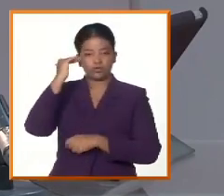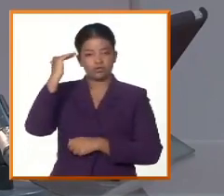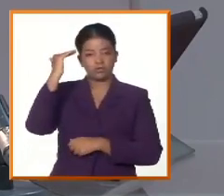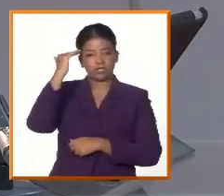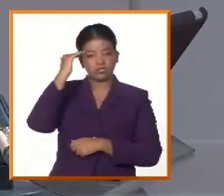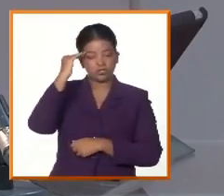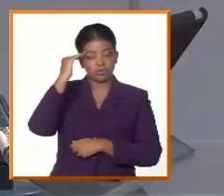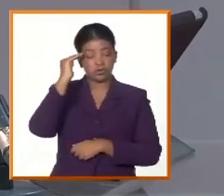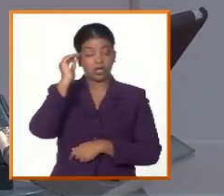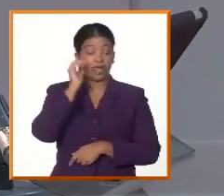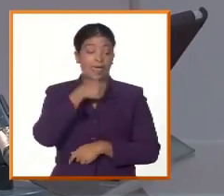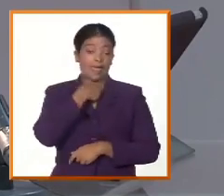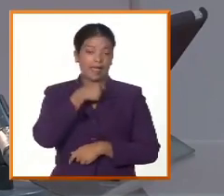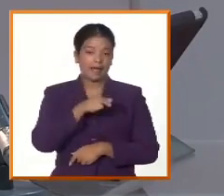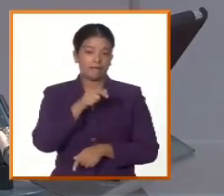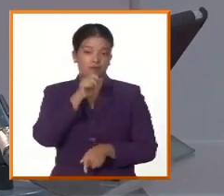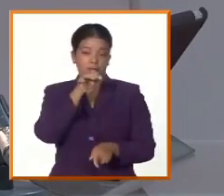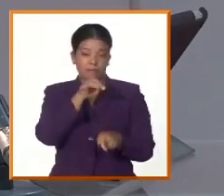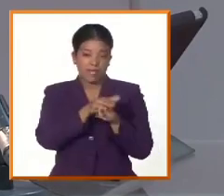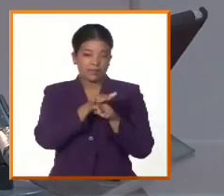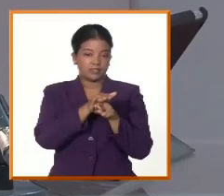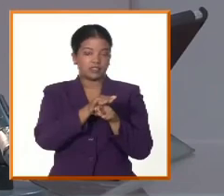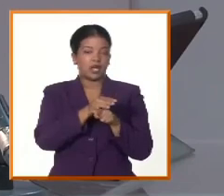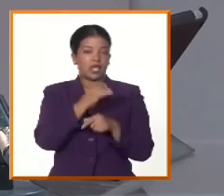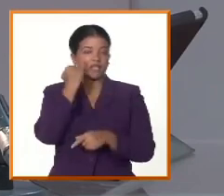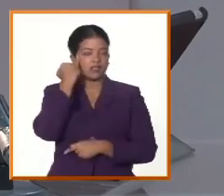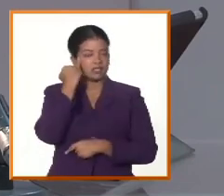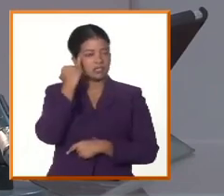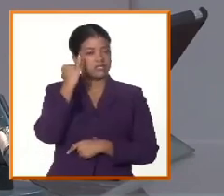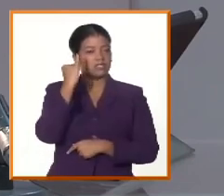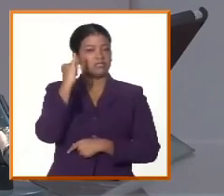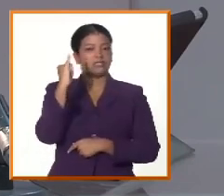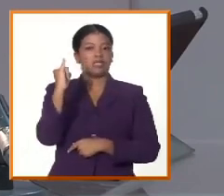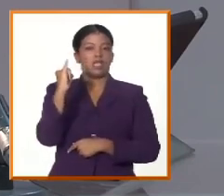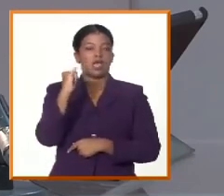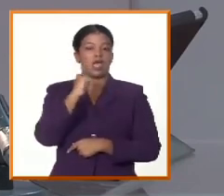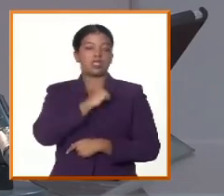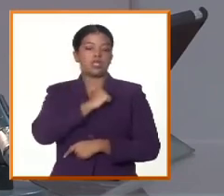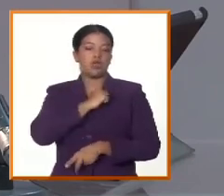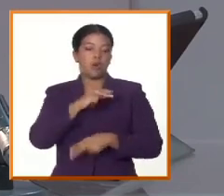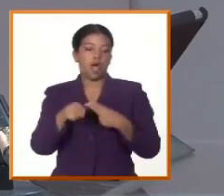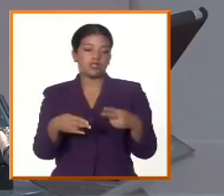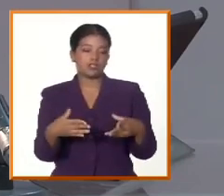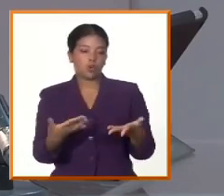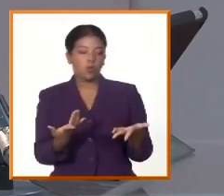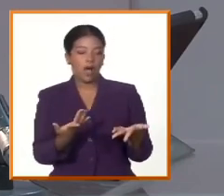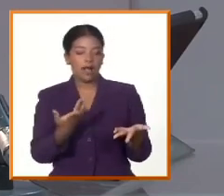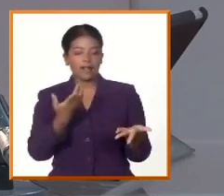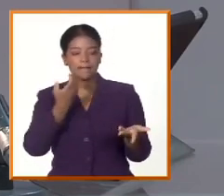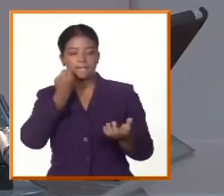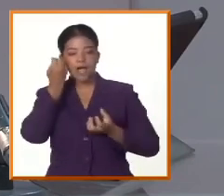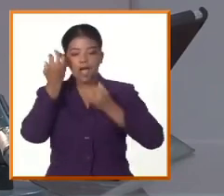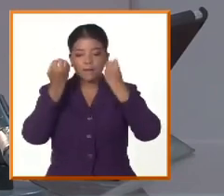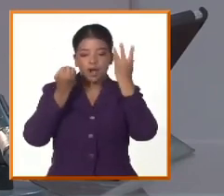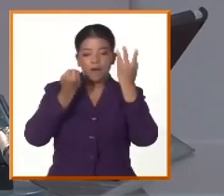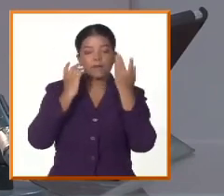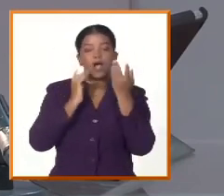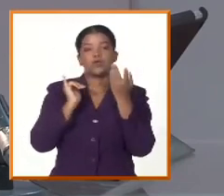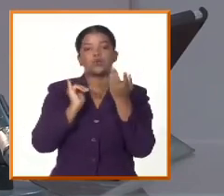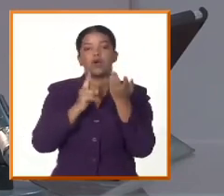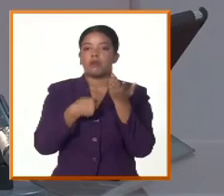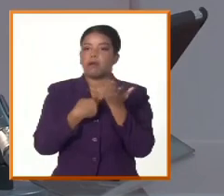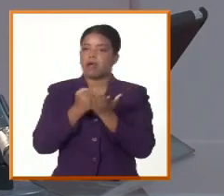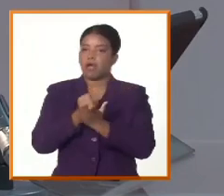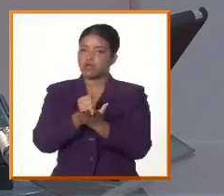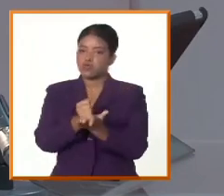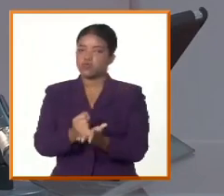conceptual de de lo que quieren desarrollar hasta ya la el desarrollo del producto